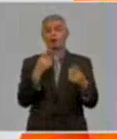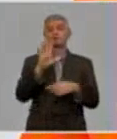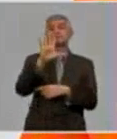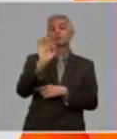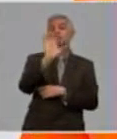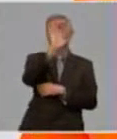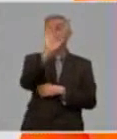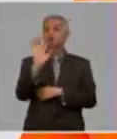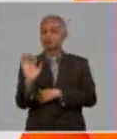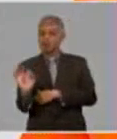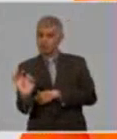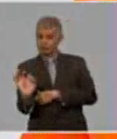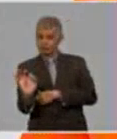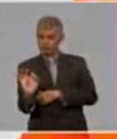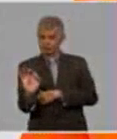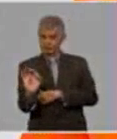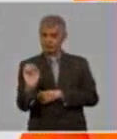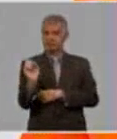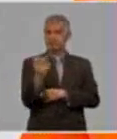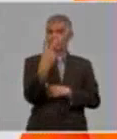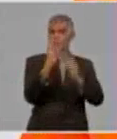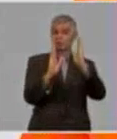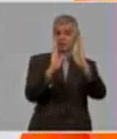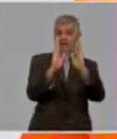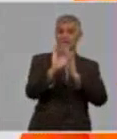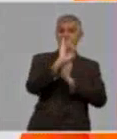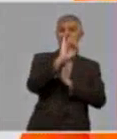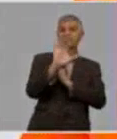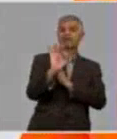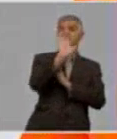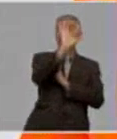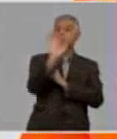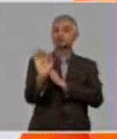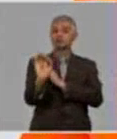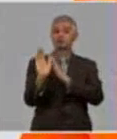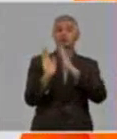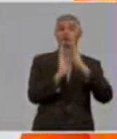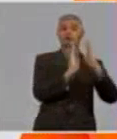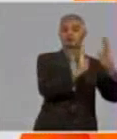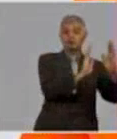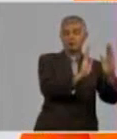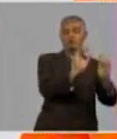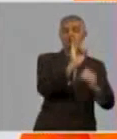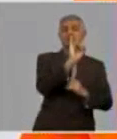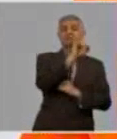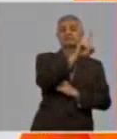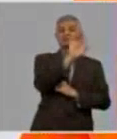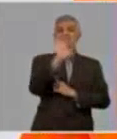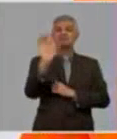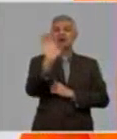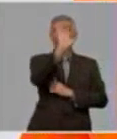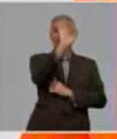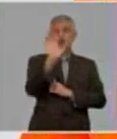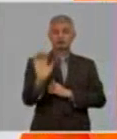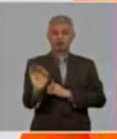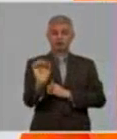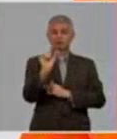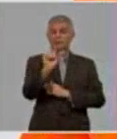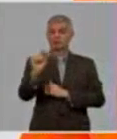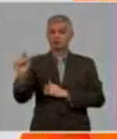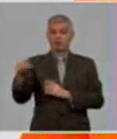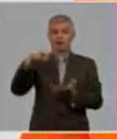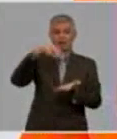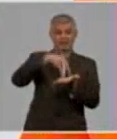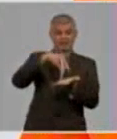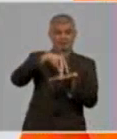50%, en una segunda fase con el 70% y posteriormente con el 100% en la tercera fase. Esto es algo, uno de los retos